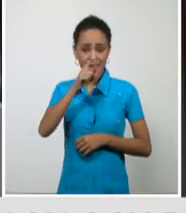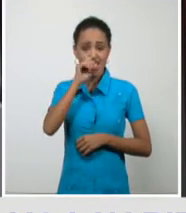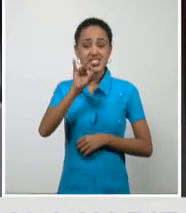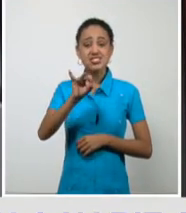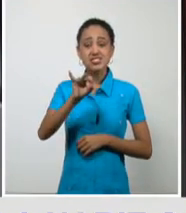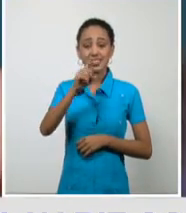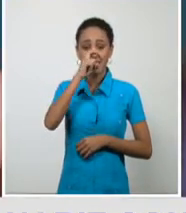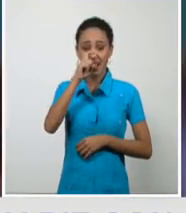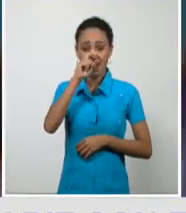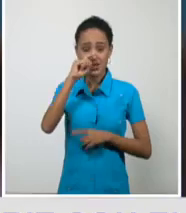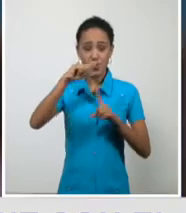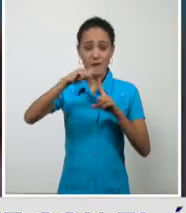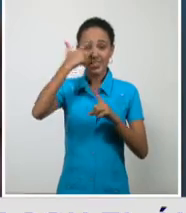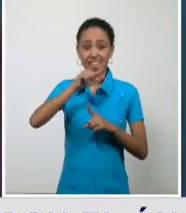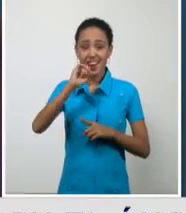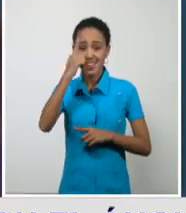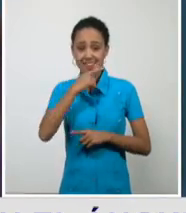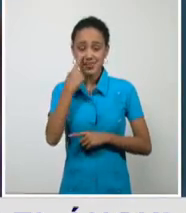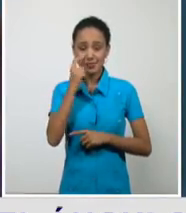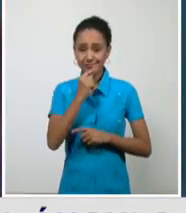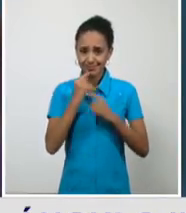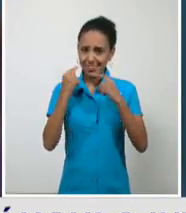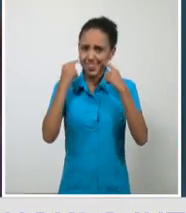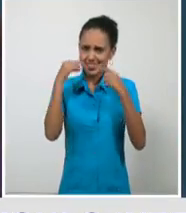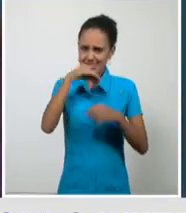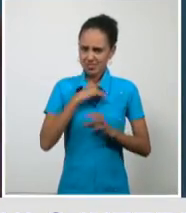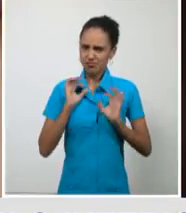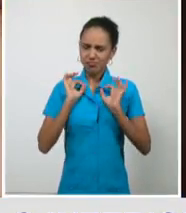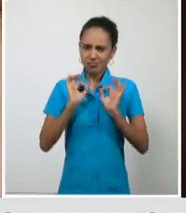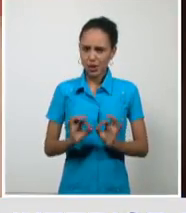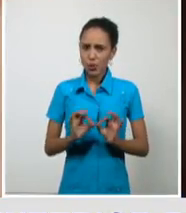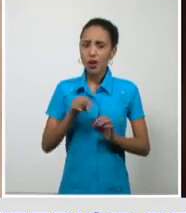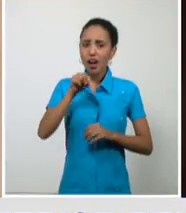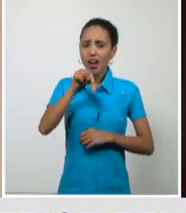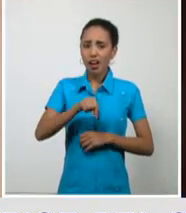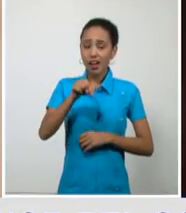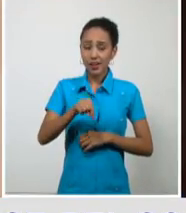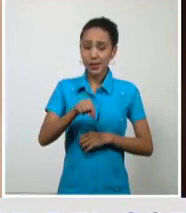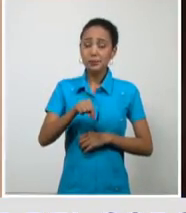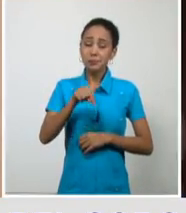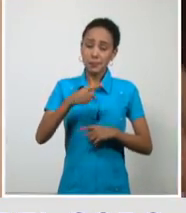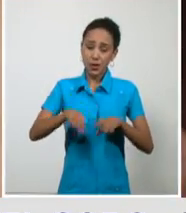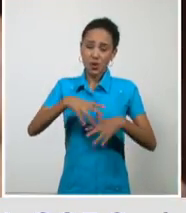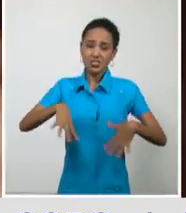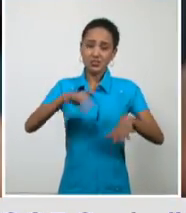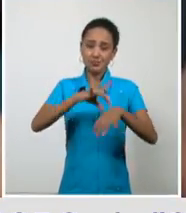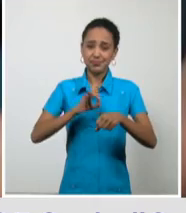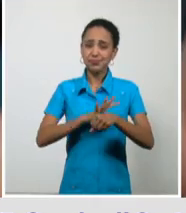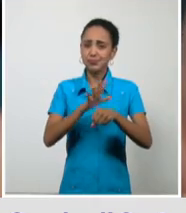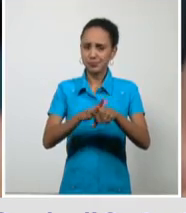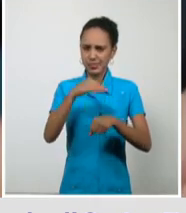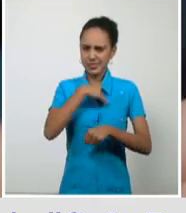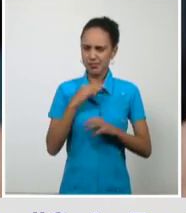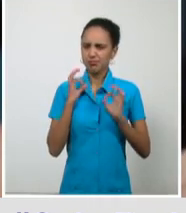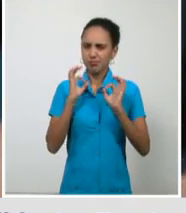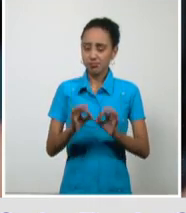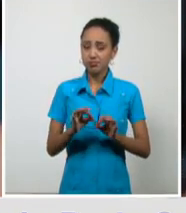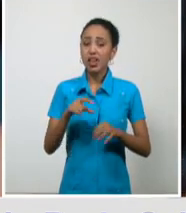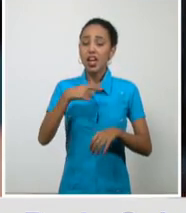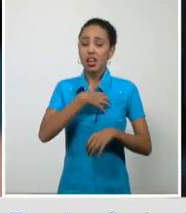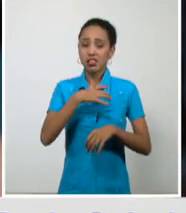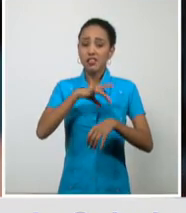García Acosta sonríe segura ante la presencia en el mundo del nuevo coronavirus. Ella padece el síndrome